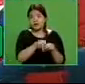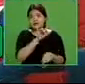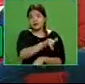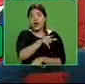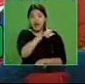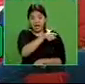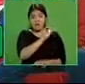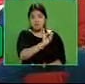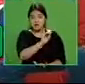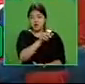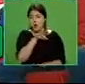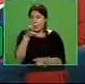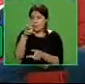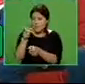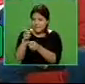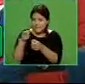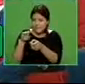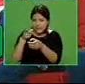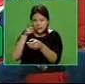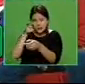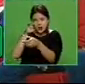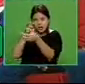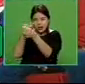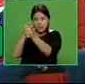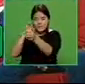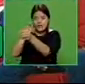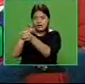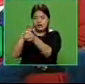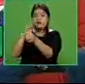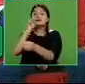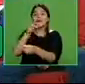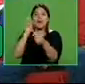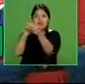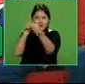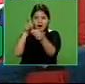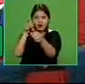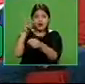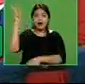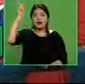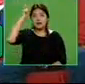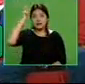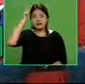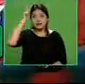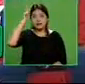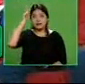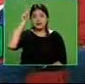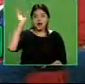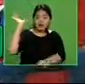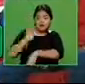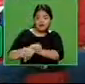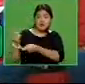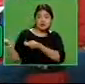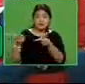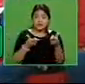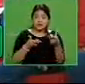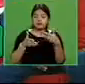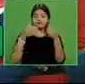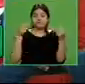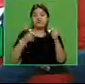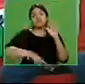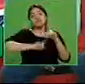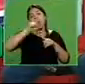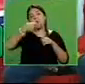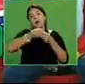eso los cazaba él y después los mandaba a disecar, cazaban a indígenas también. los apresaban, los metían presos, los